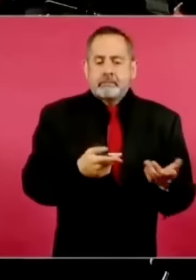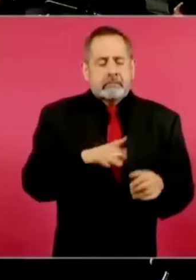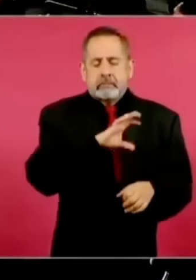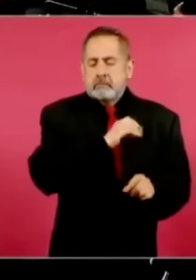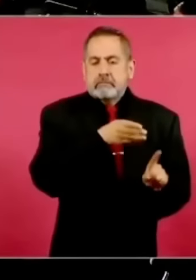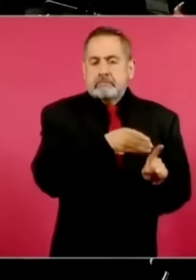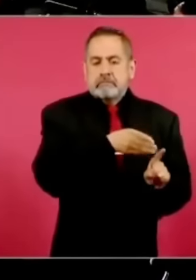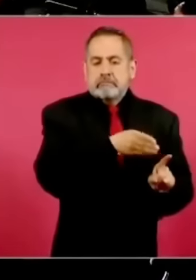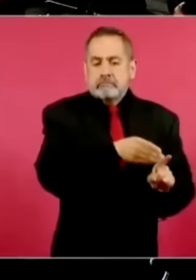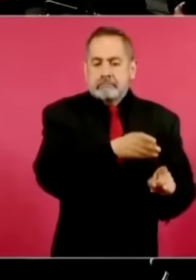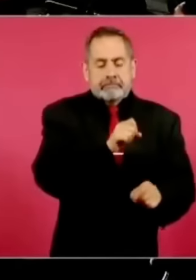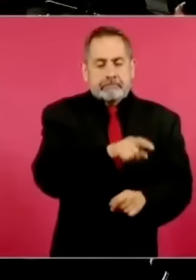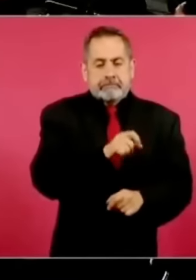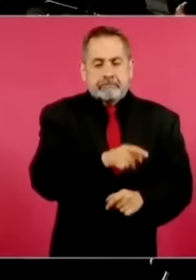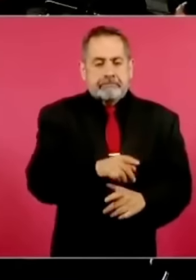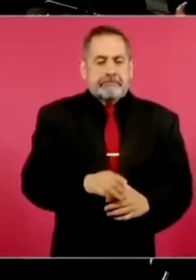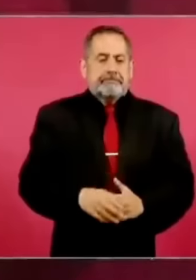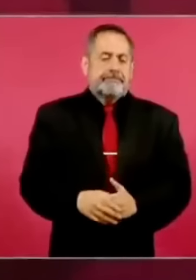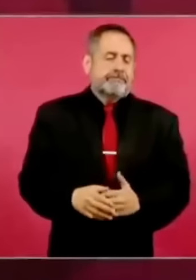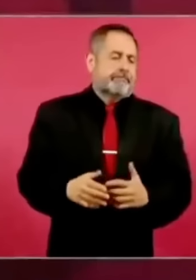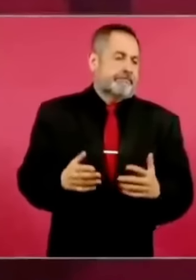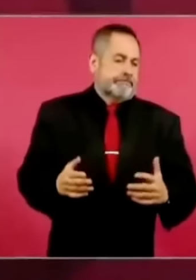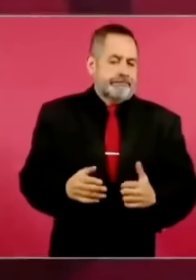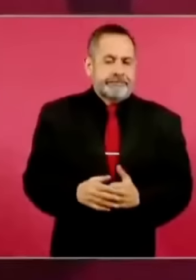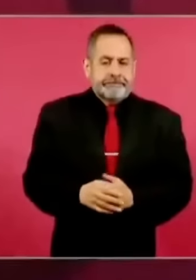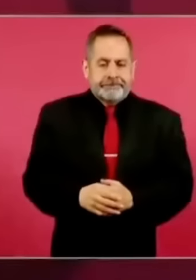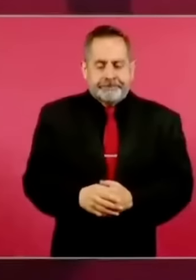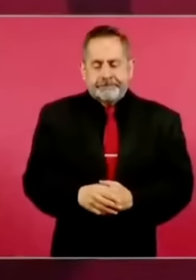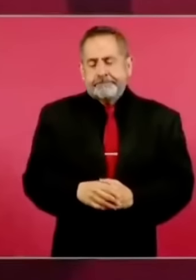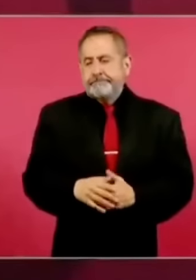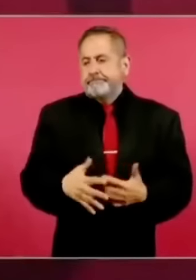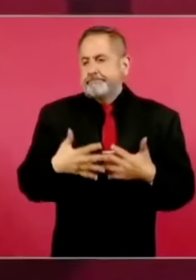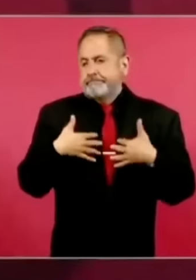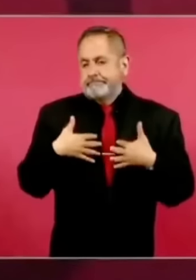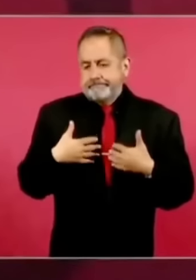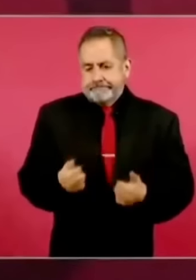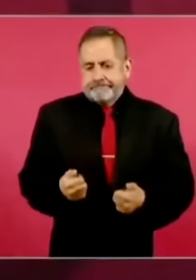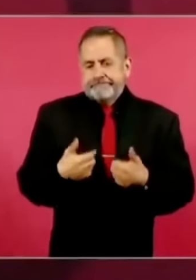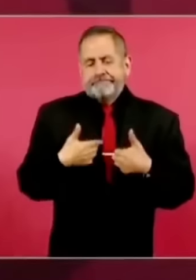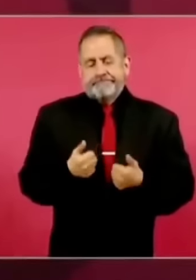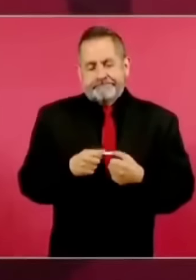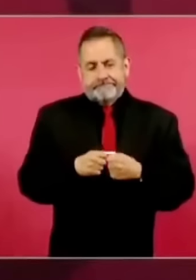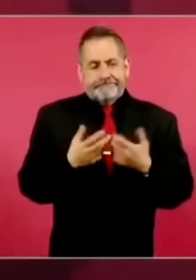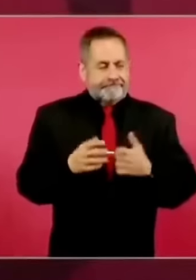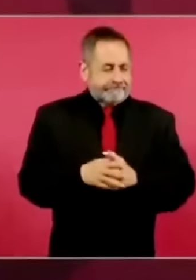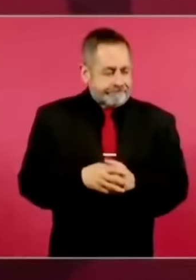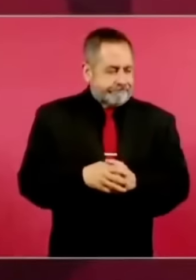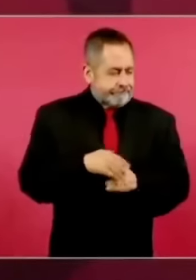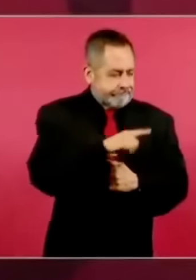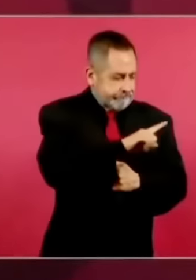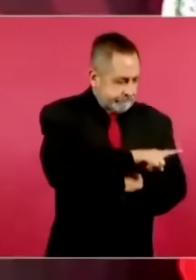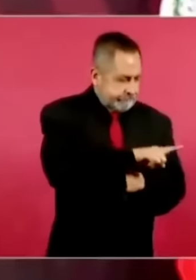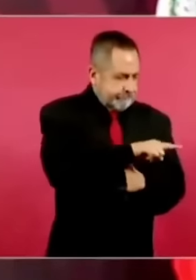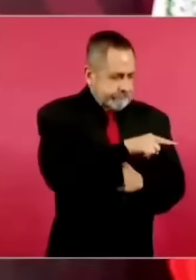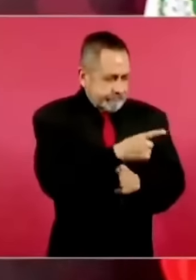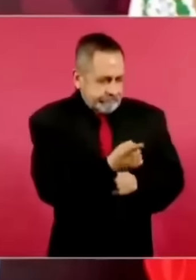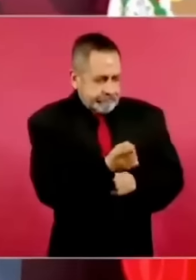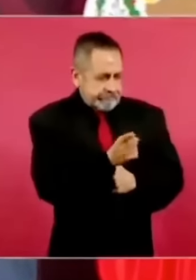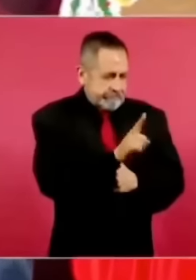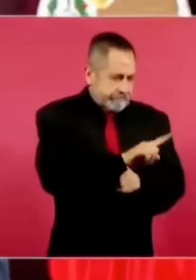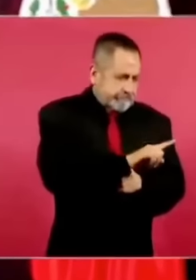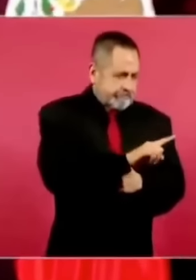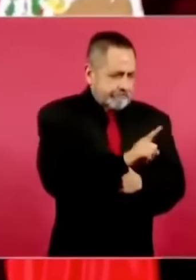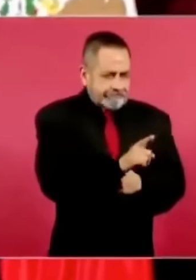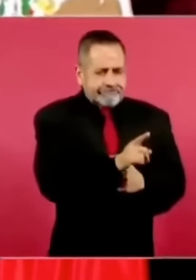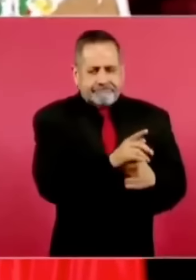preferido, predilecto. Entonces, también entender, porque todo tiene